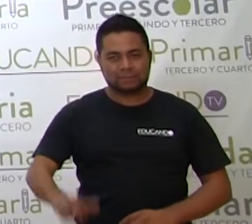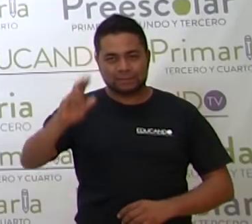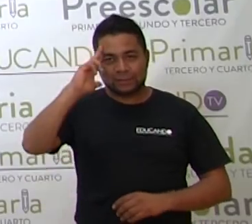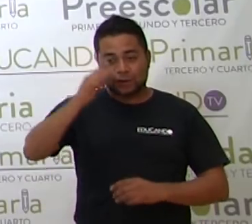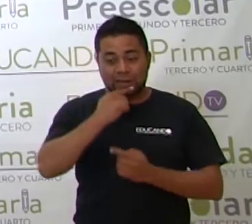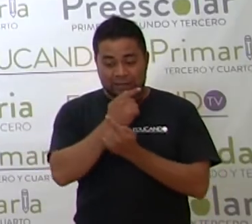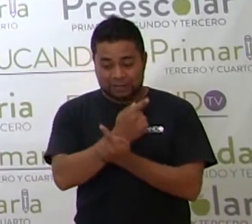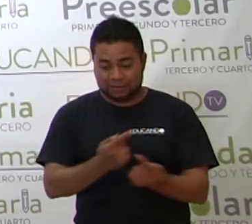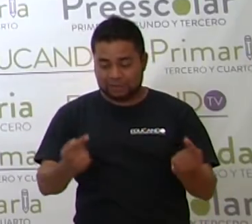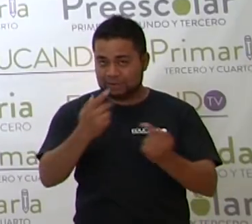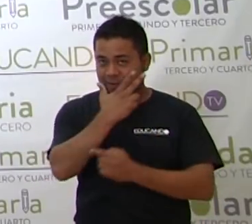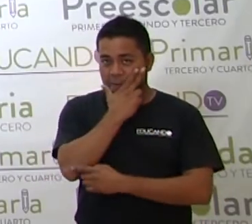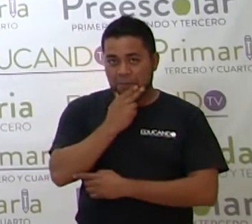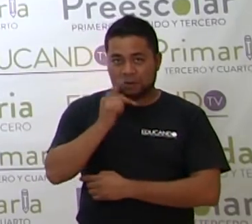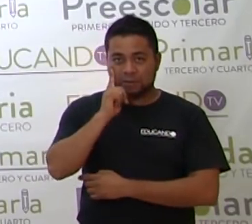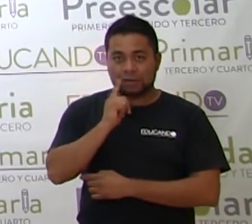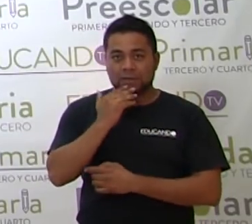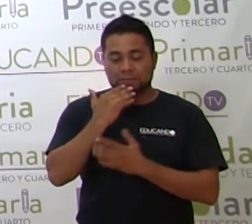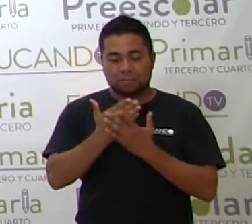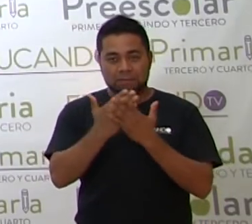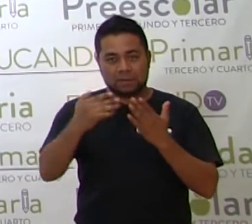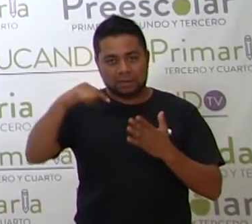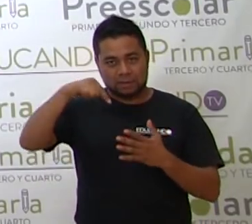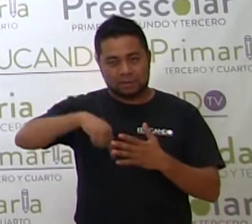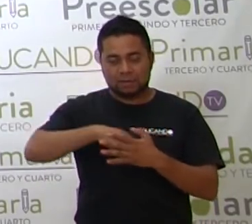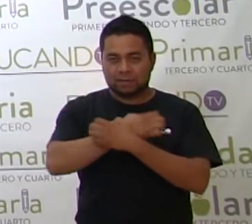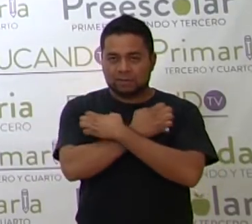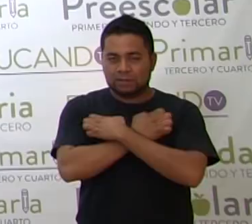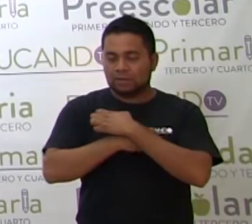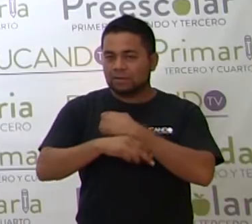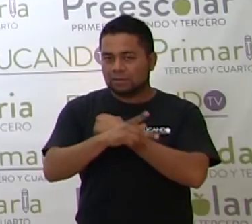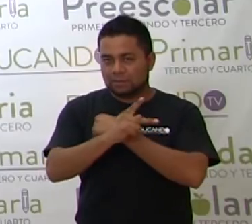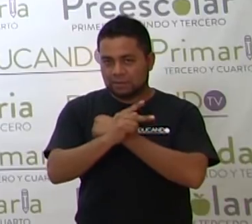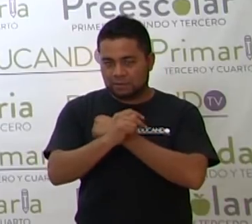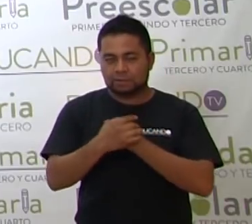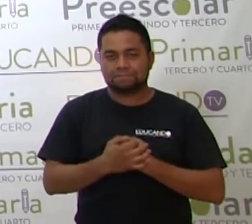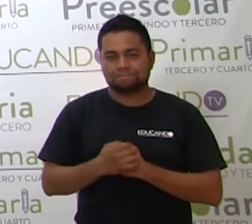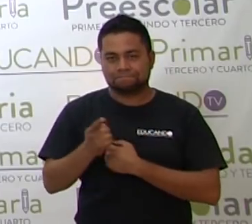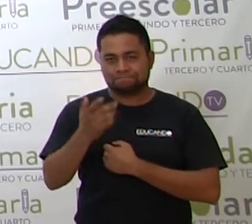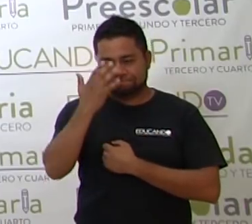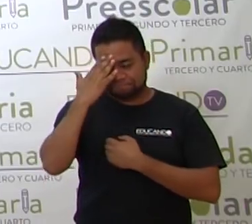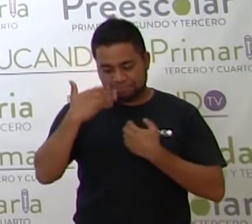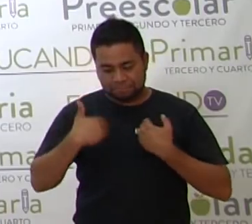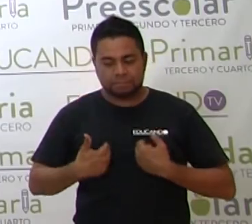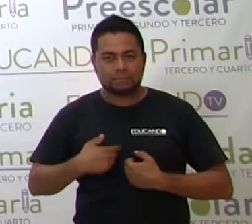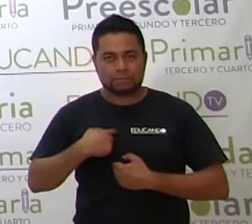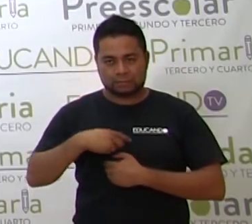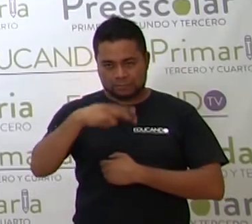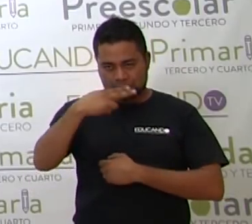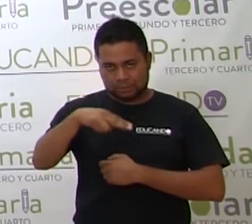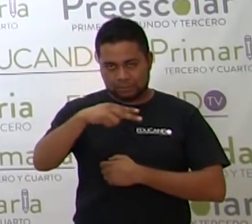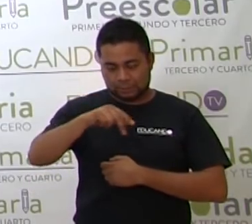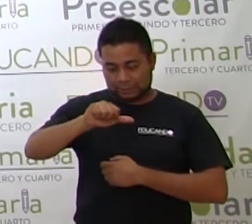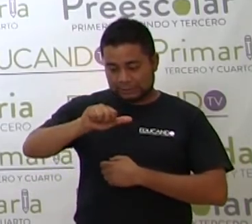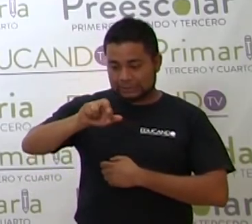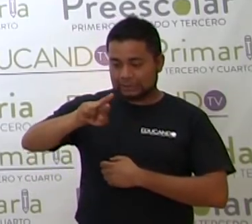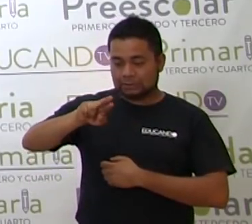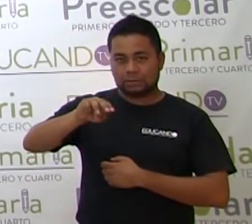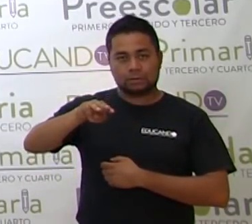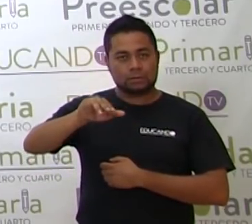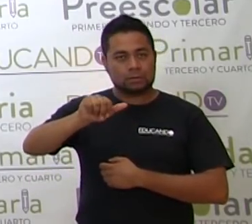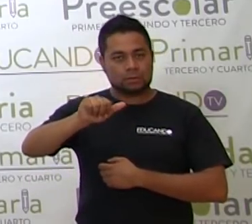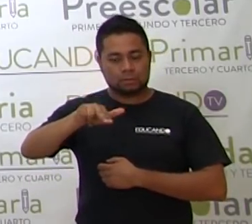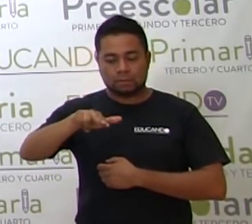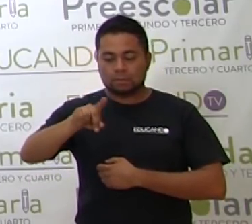Hola, ¿qué tal, niños y niñas? Bienvenidos nuevamente a este tu programa Educando TV. Tú ya me conoces, mi nombre es Armando